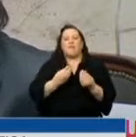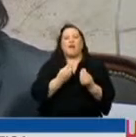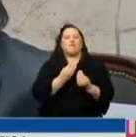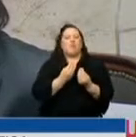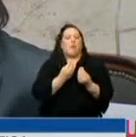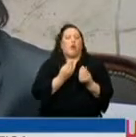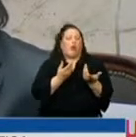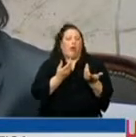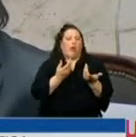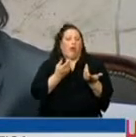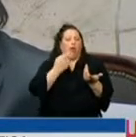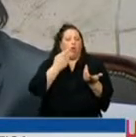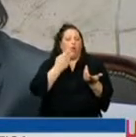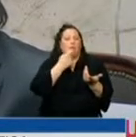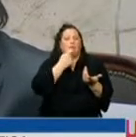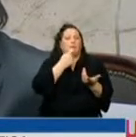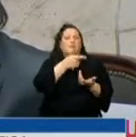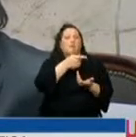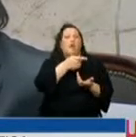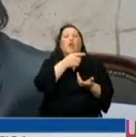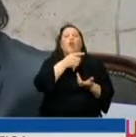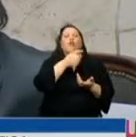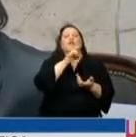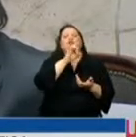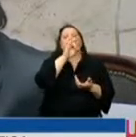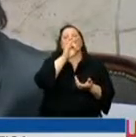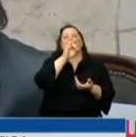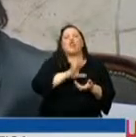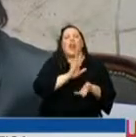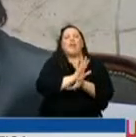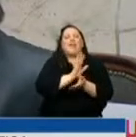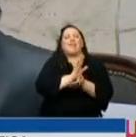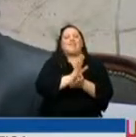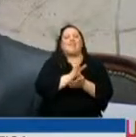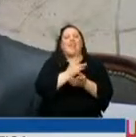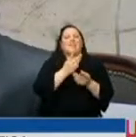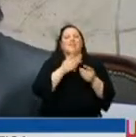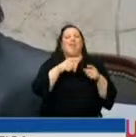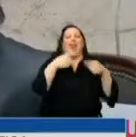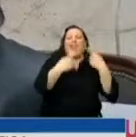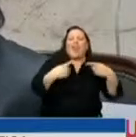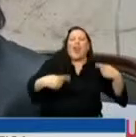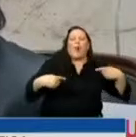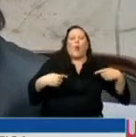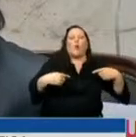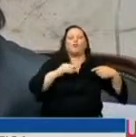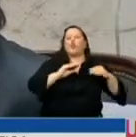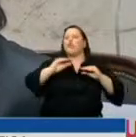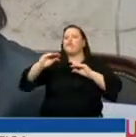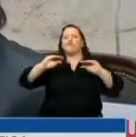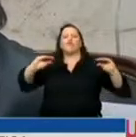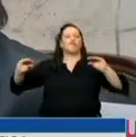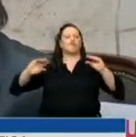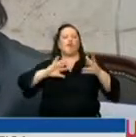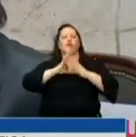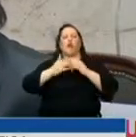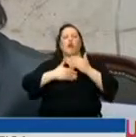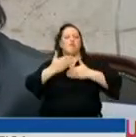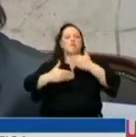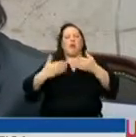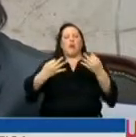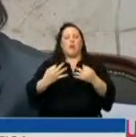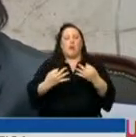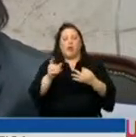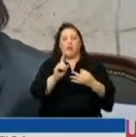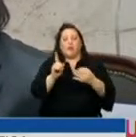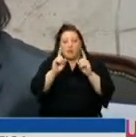diputados fue un escenario de un acto de campaña que Que bueno que lamentablemente mi ley y el bloque que